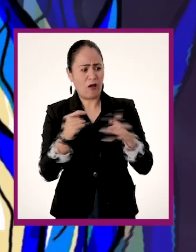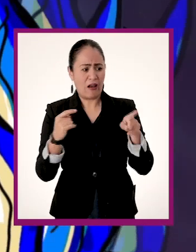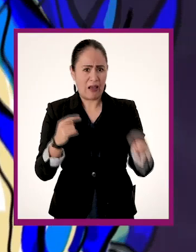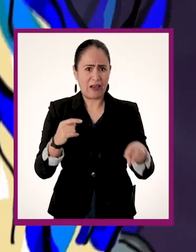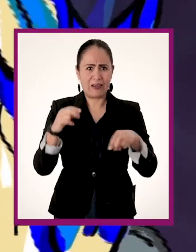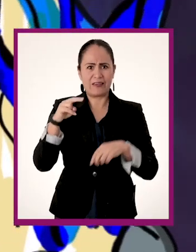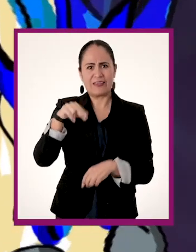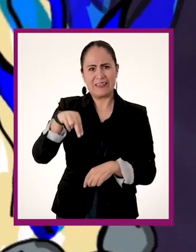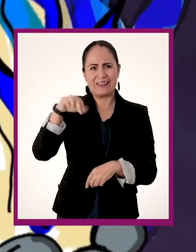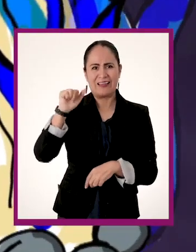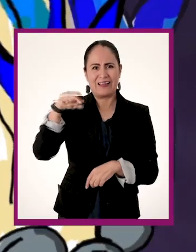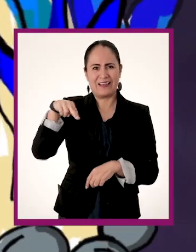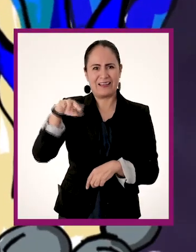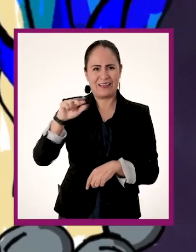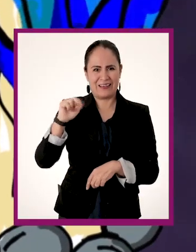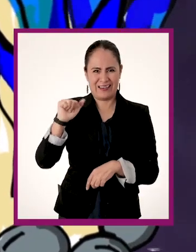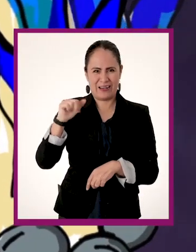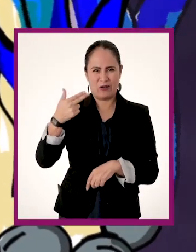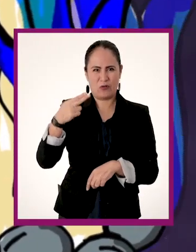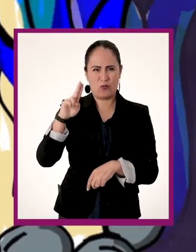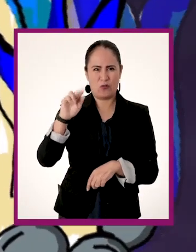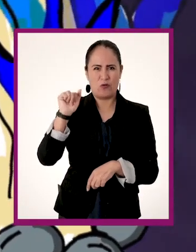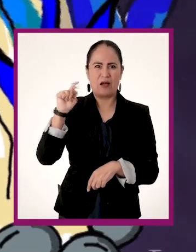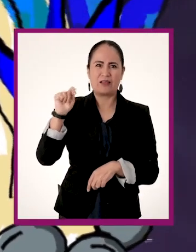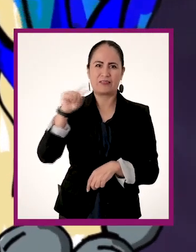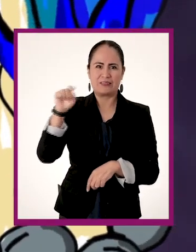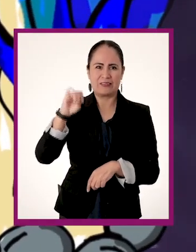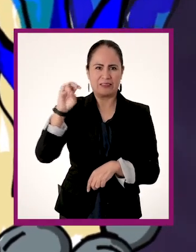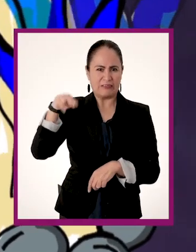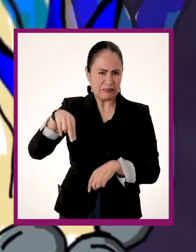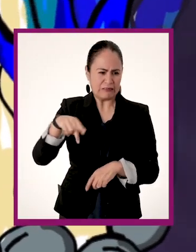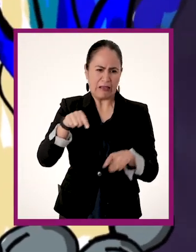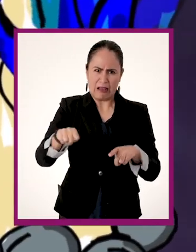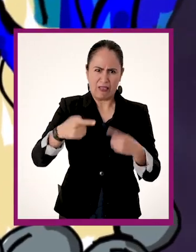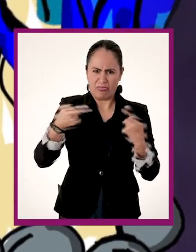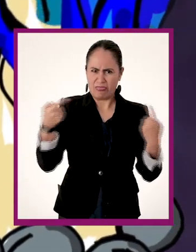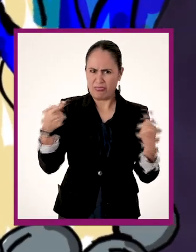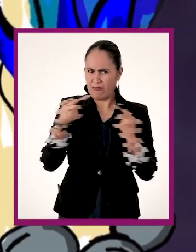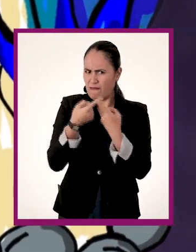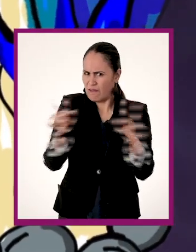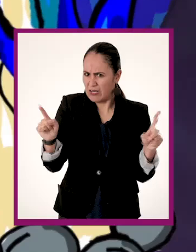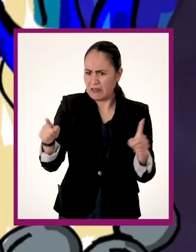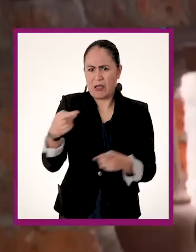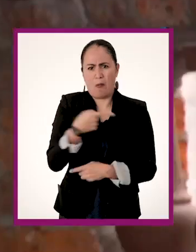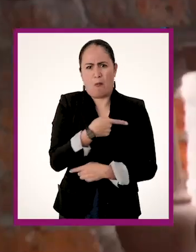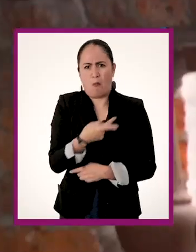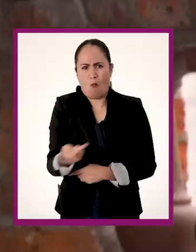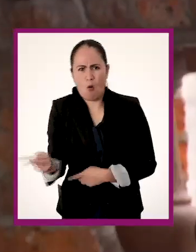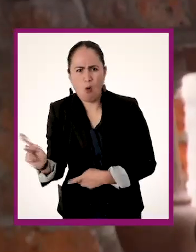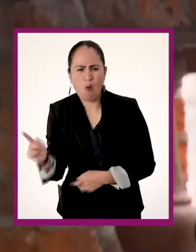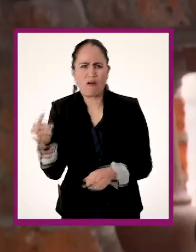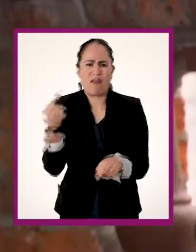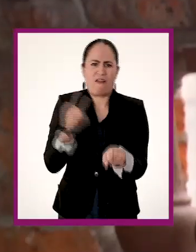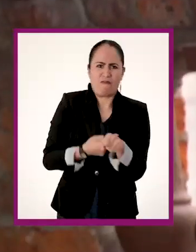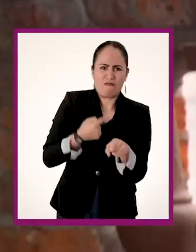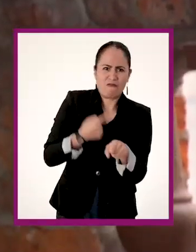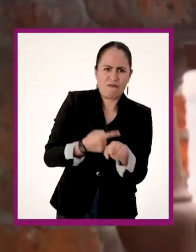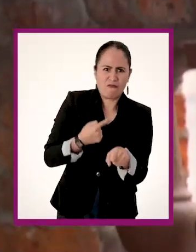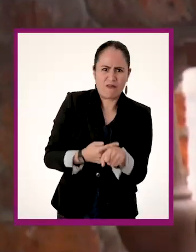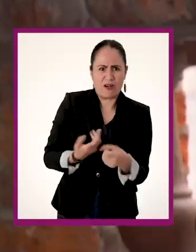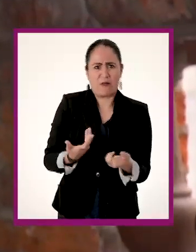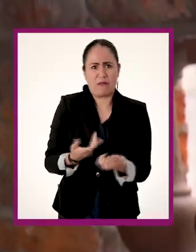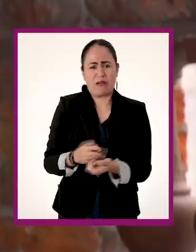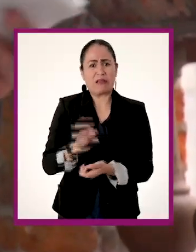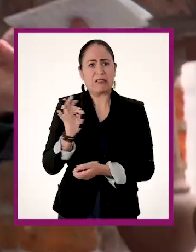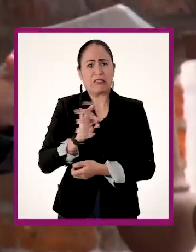mismo hizo Nanahuatzin, una divinidad completamente opuesta a la anterior, o sea, pobre, enferma,